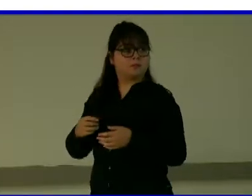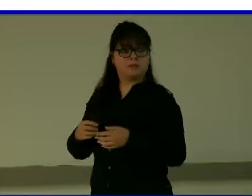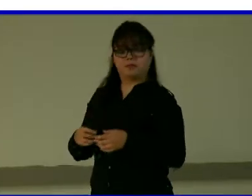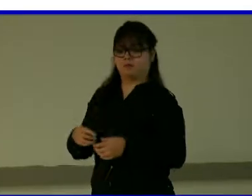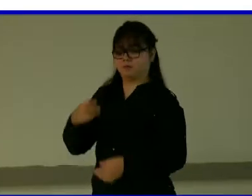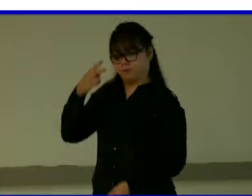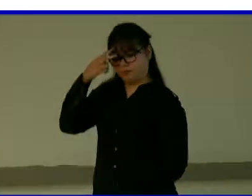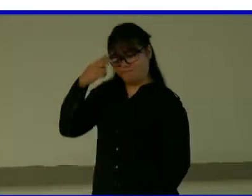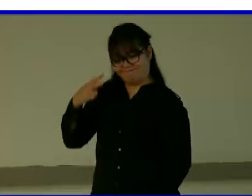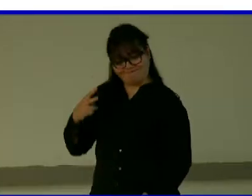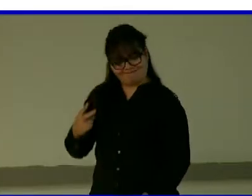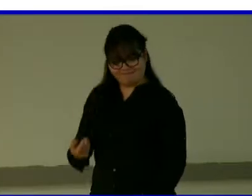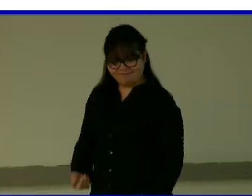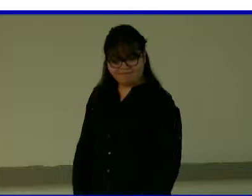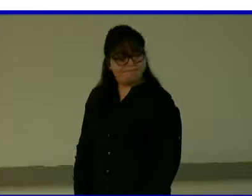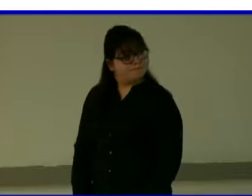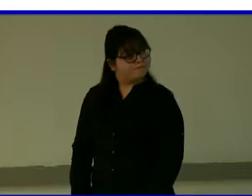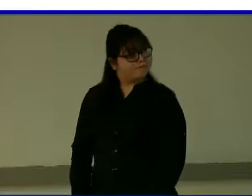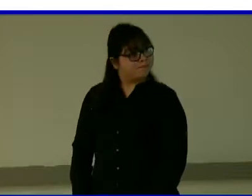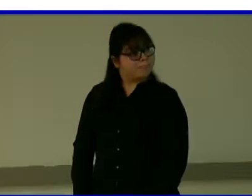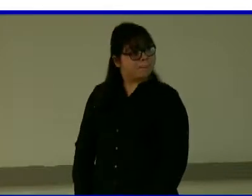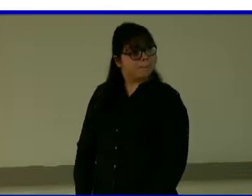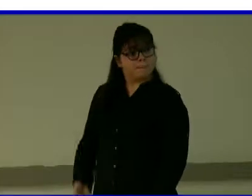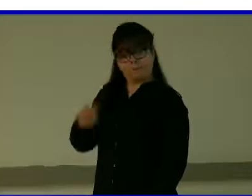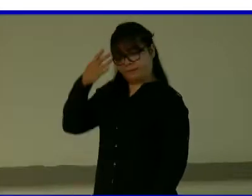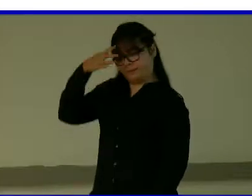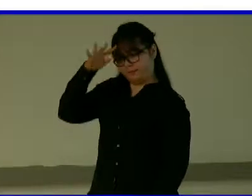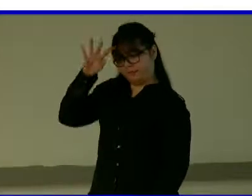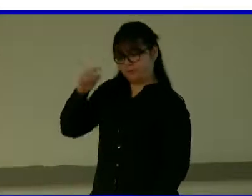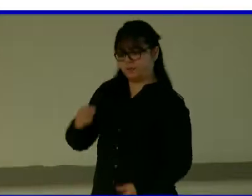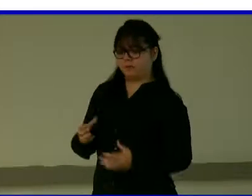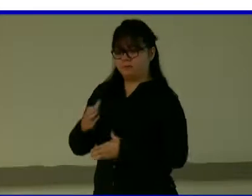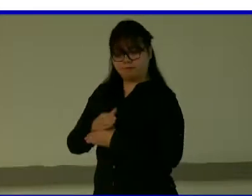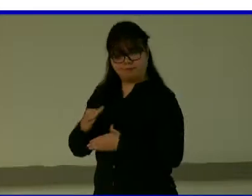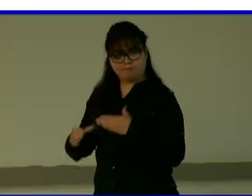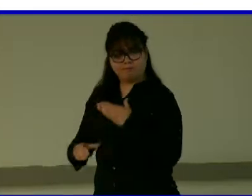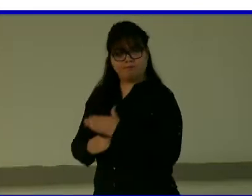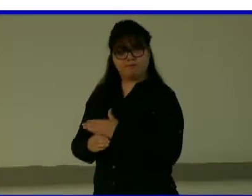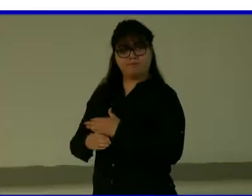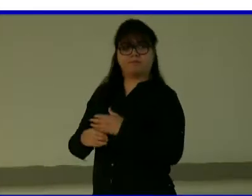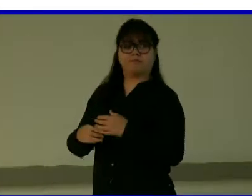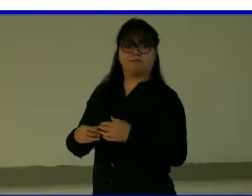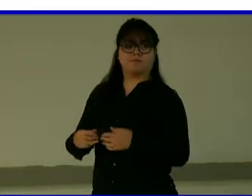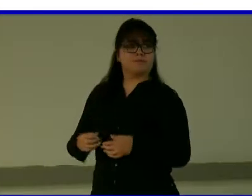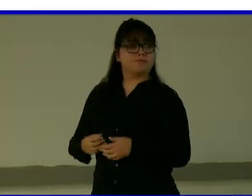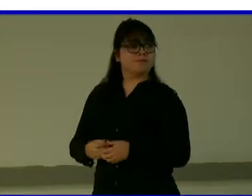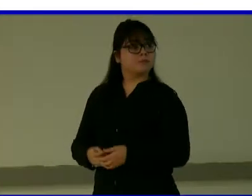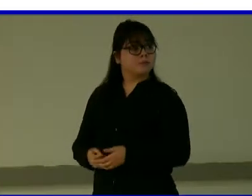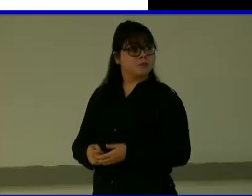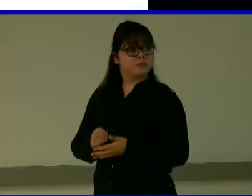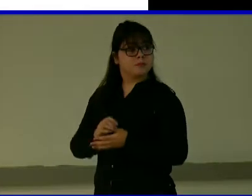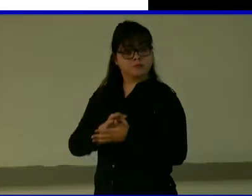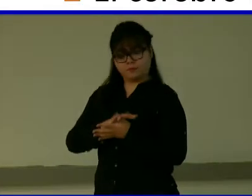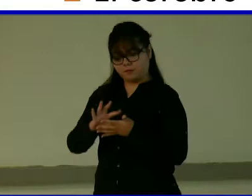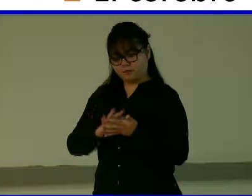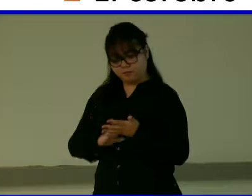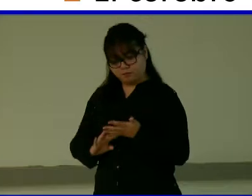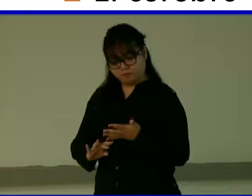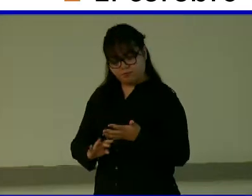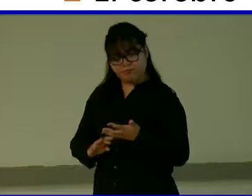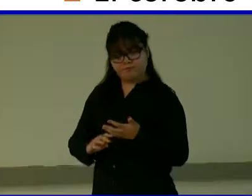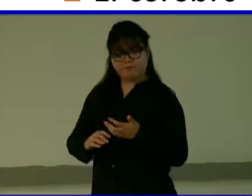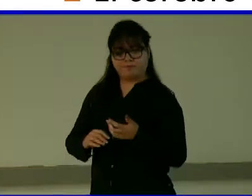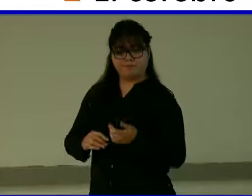idea, y eso es lo que estamos viendo aquí. Sabemos que el patrón que genera la lectura en